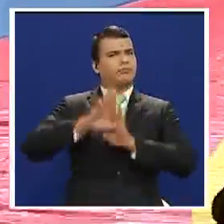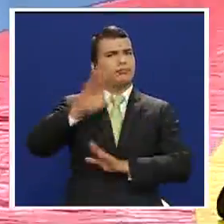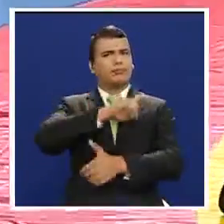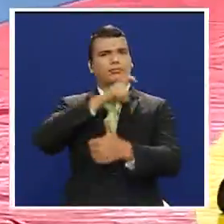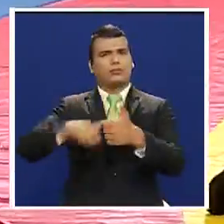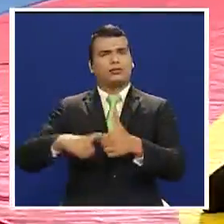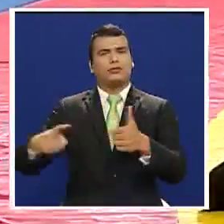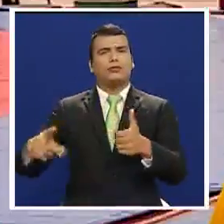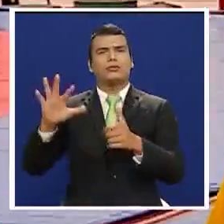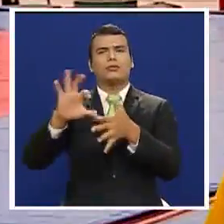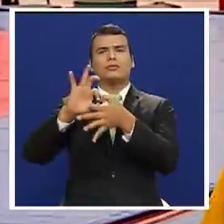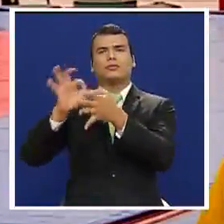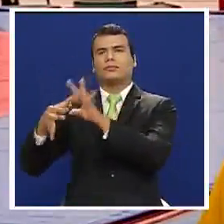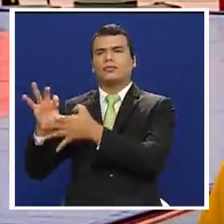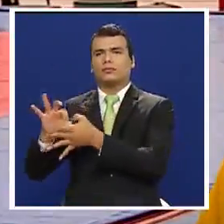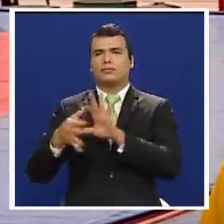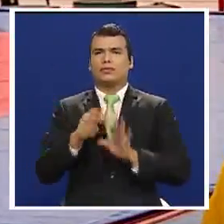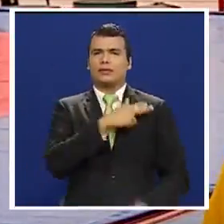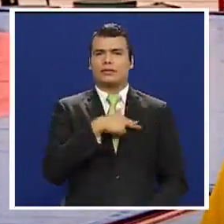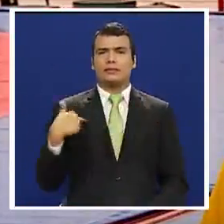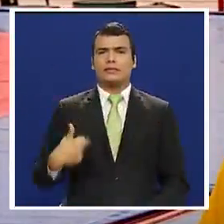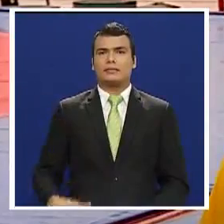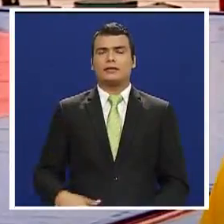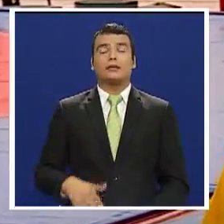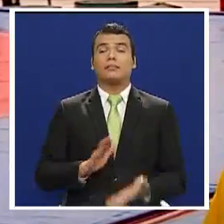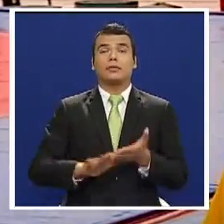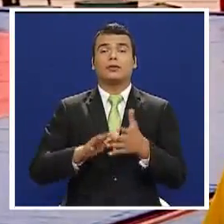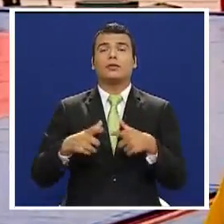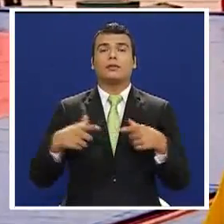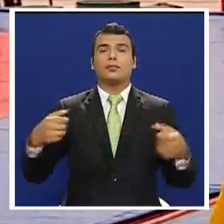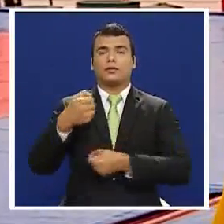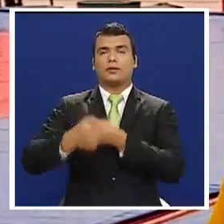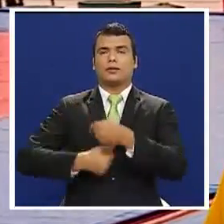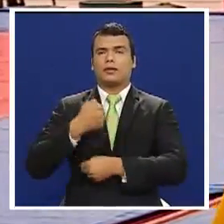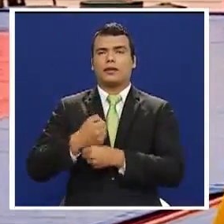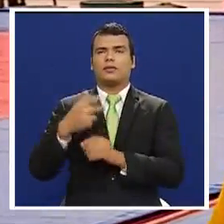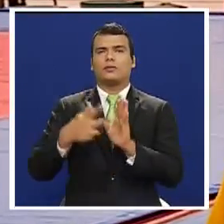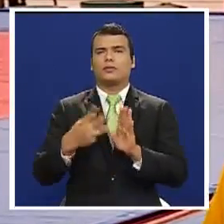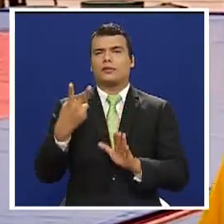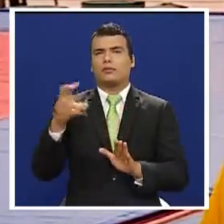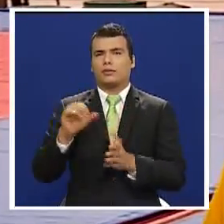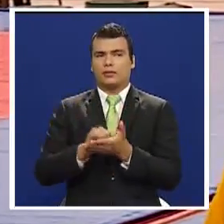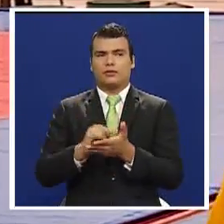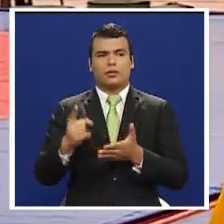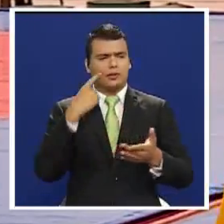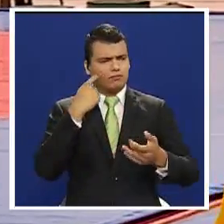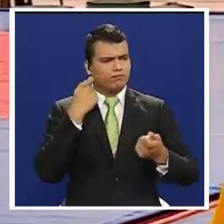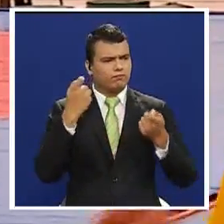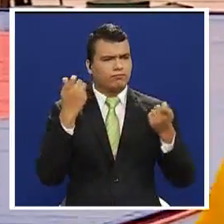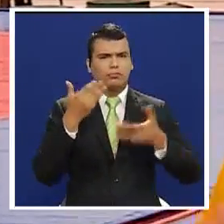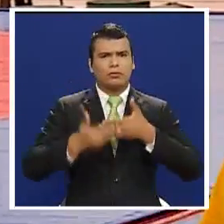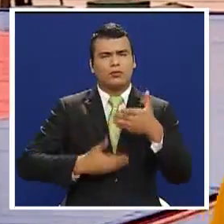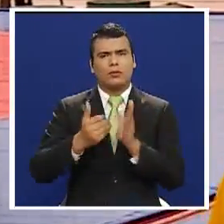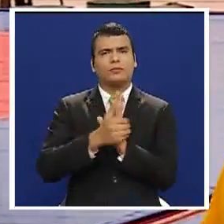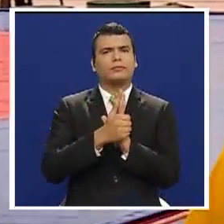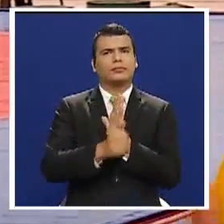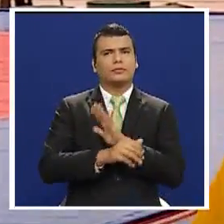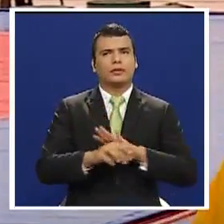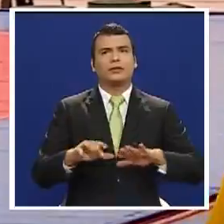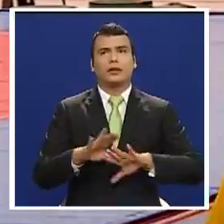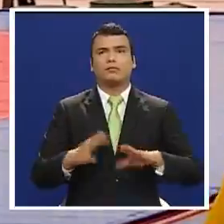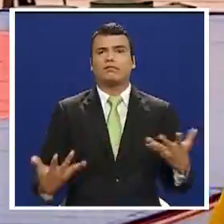Valentina Andrade llegó a la Liga de Lucha a los 7 años por recomendación de sus profesores para evitar de esta forma que tuviera enfrentamientos en clase. Antes